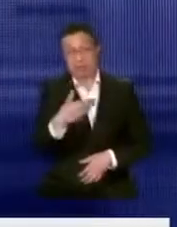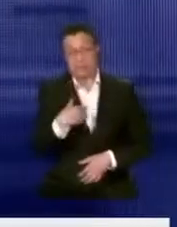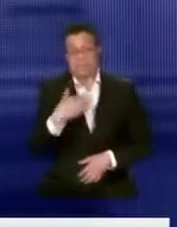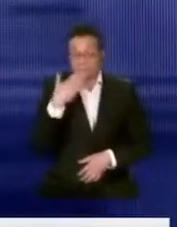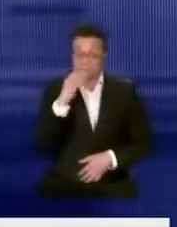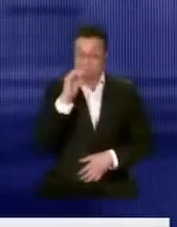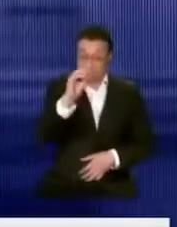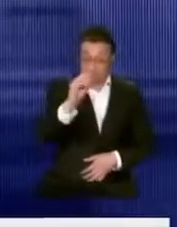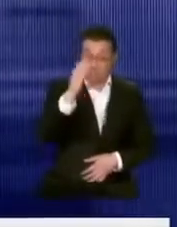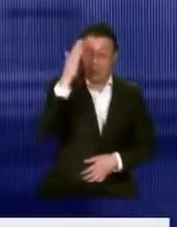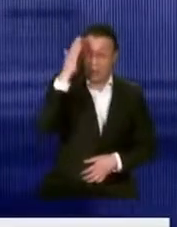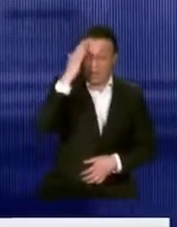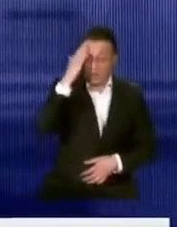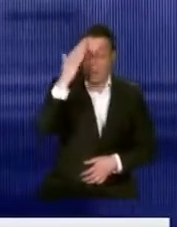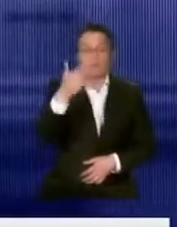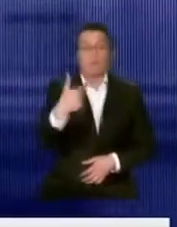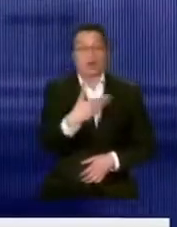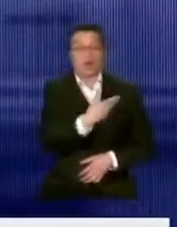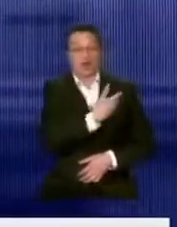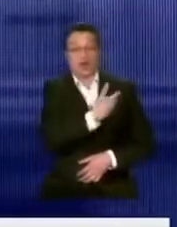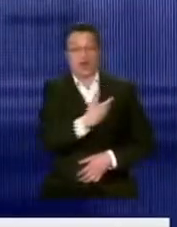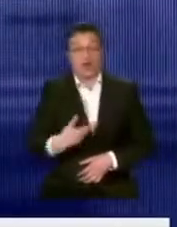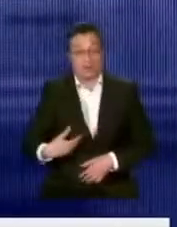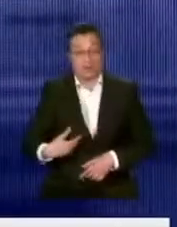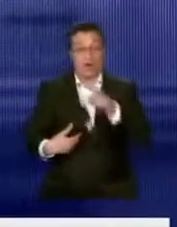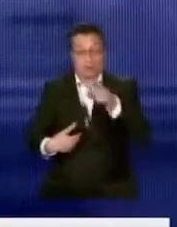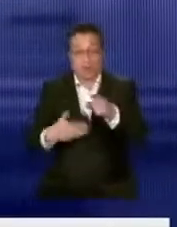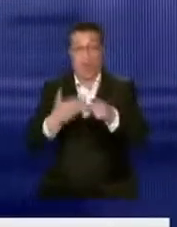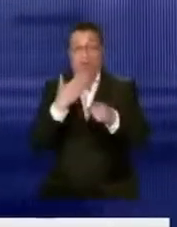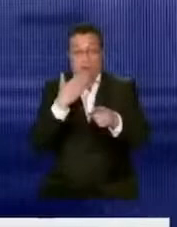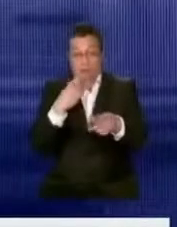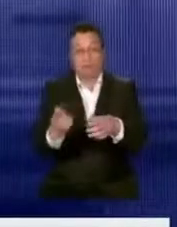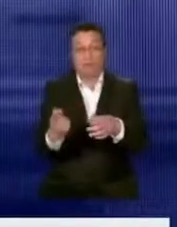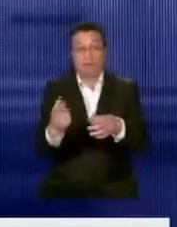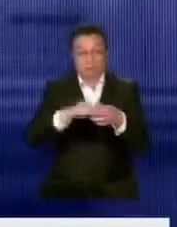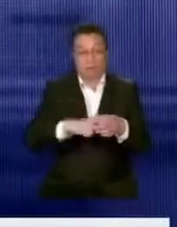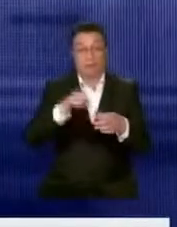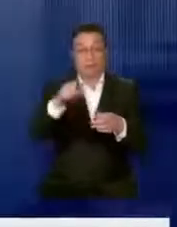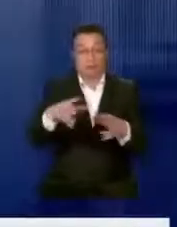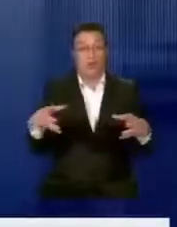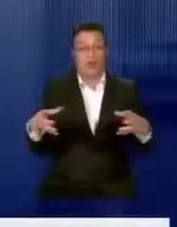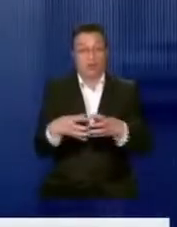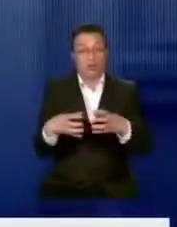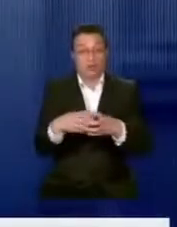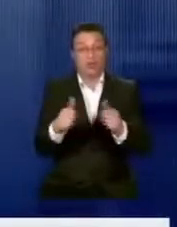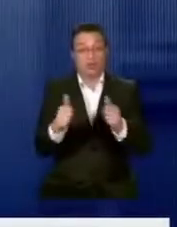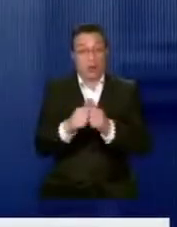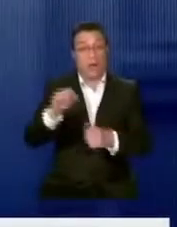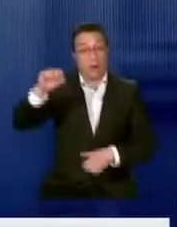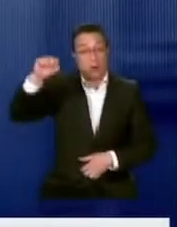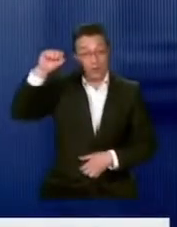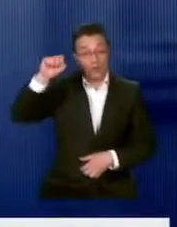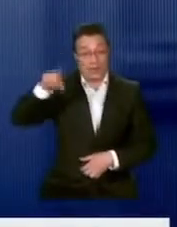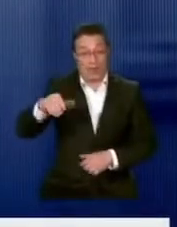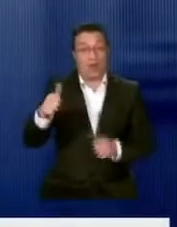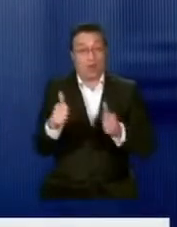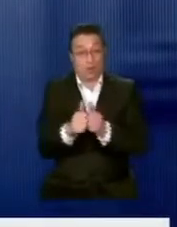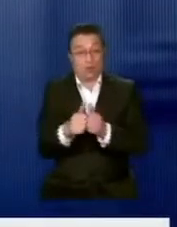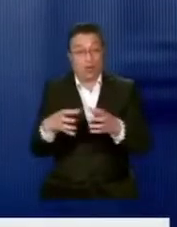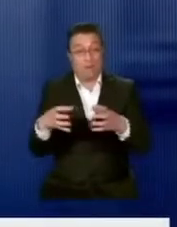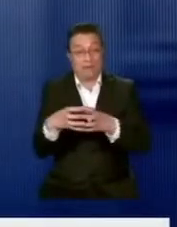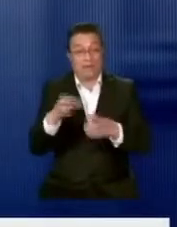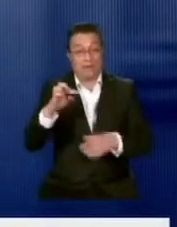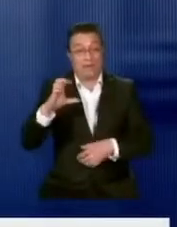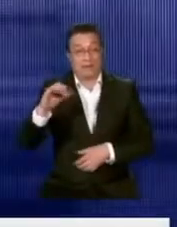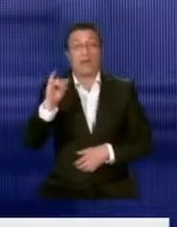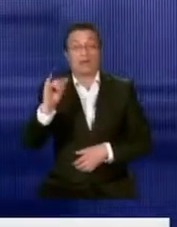que en el gobierno en el cual también ustedes fueron parte, también gobernaron en conjunto con el Partido Comunista, y el Partido Comunista, a diferencia del